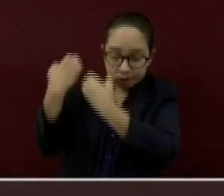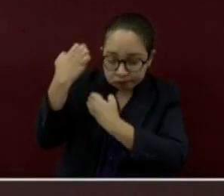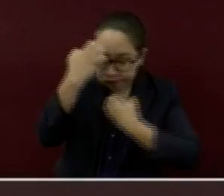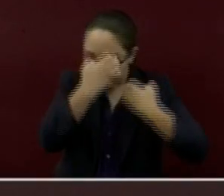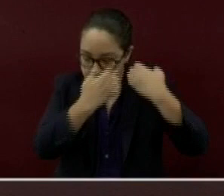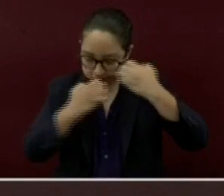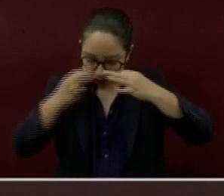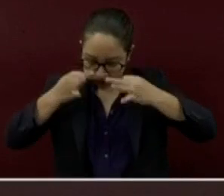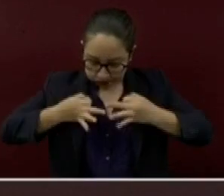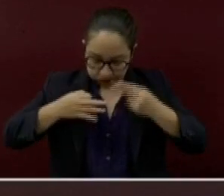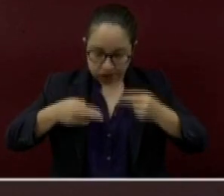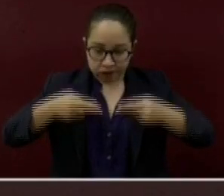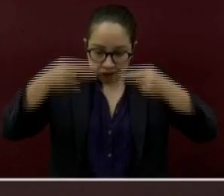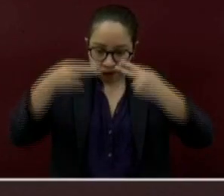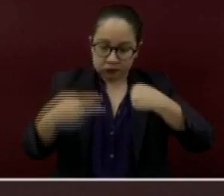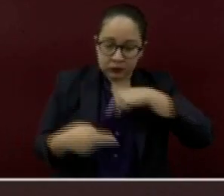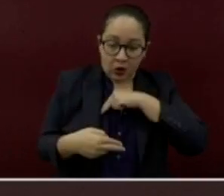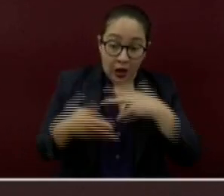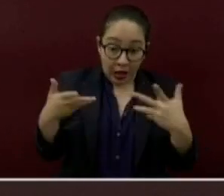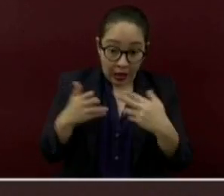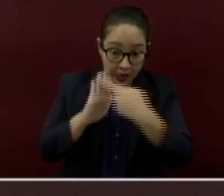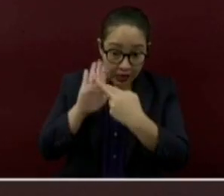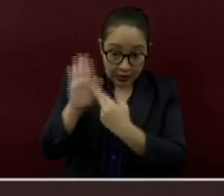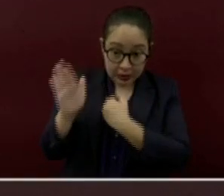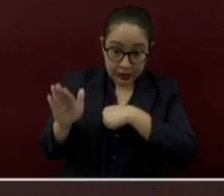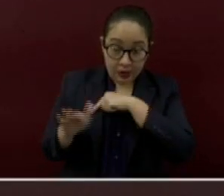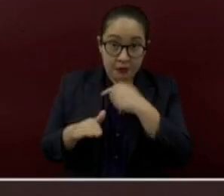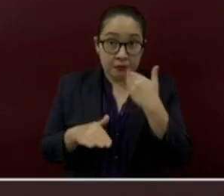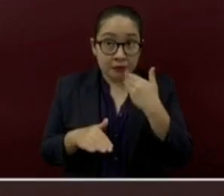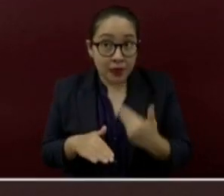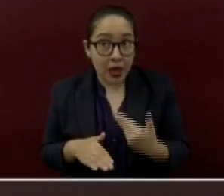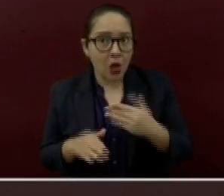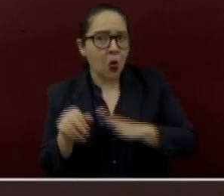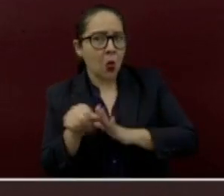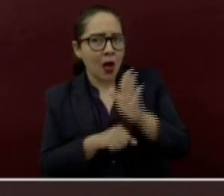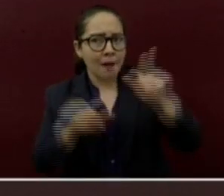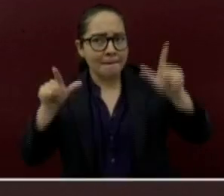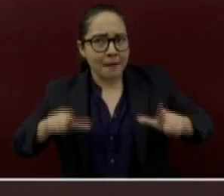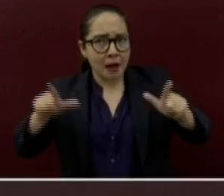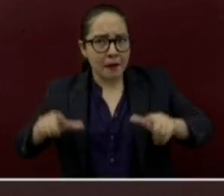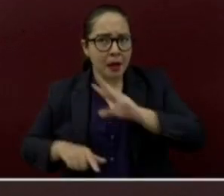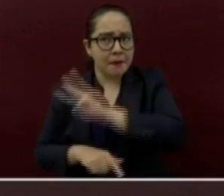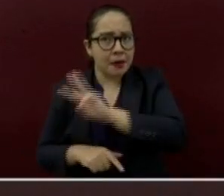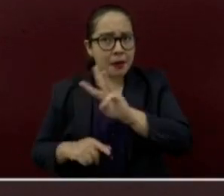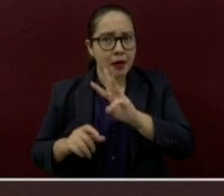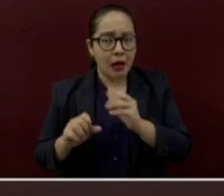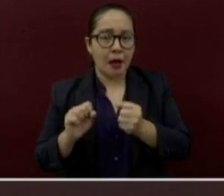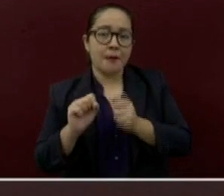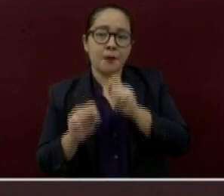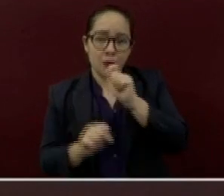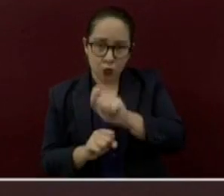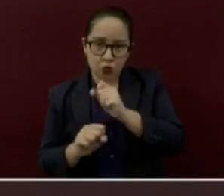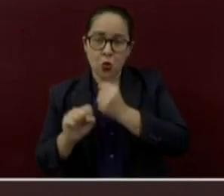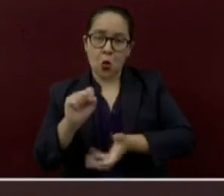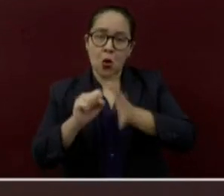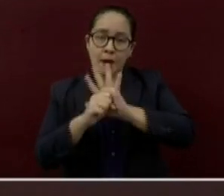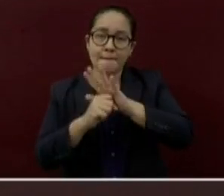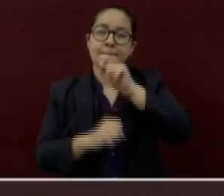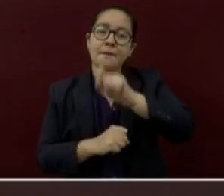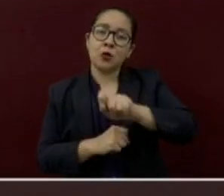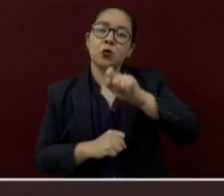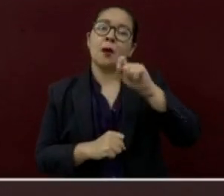cumplimiento de los protocolos que se encuentran en la plataforma www punto coronavirus